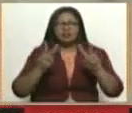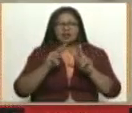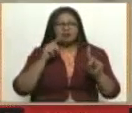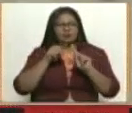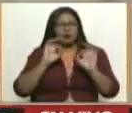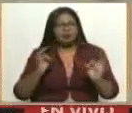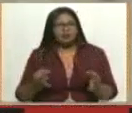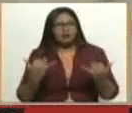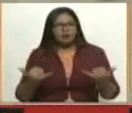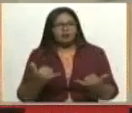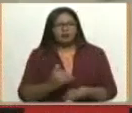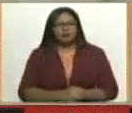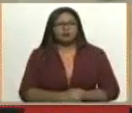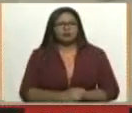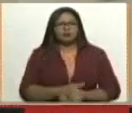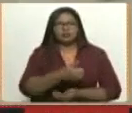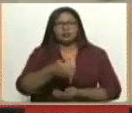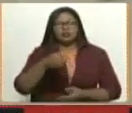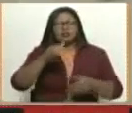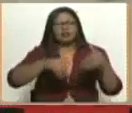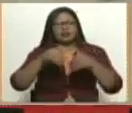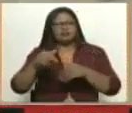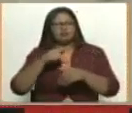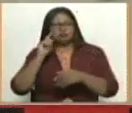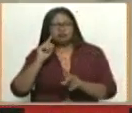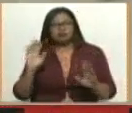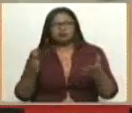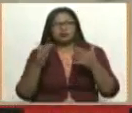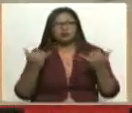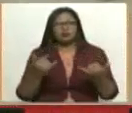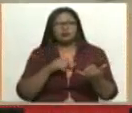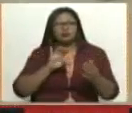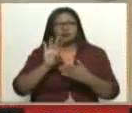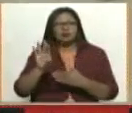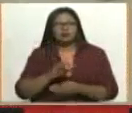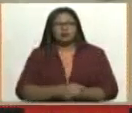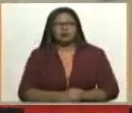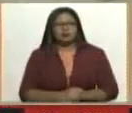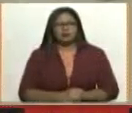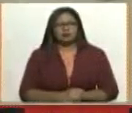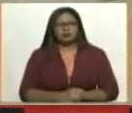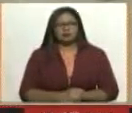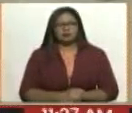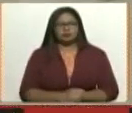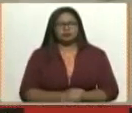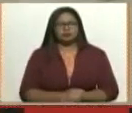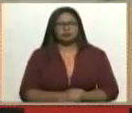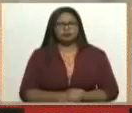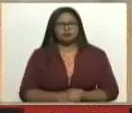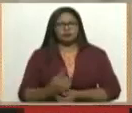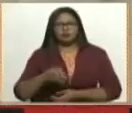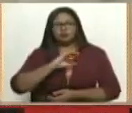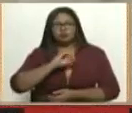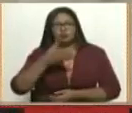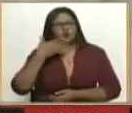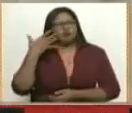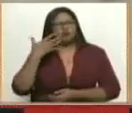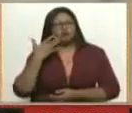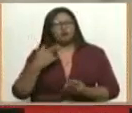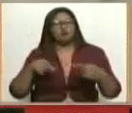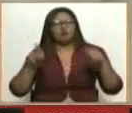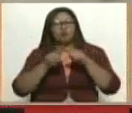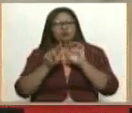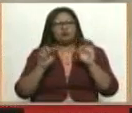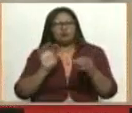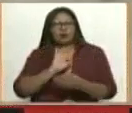convicción de que en cada elección ejercemos soberanía. Somos orgullosamente